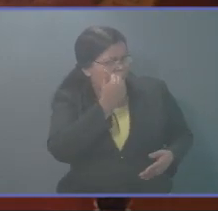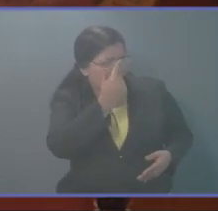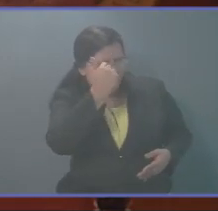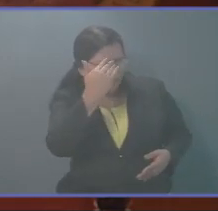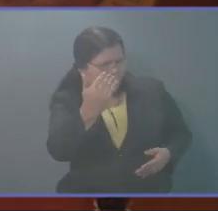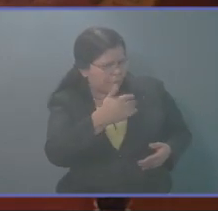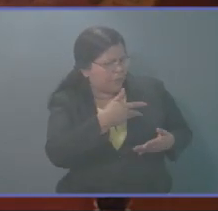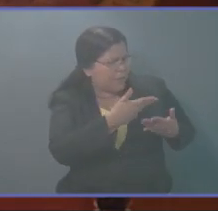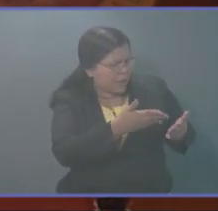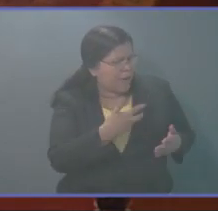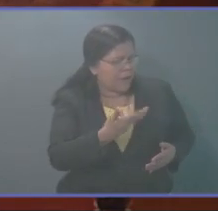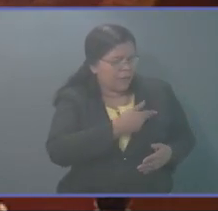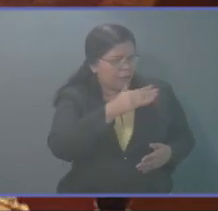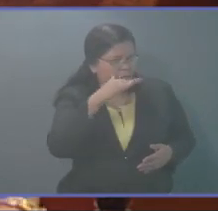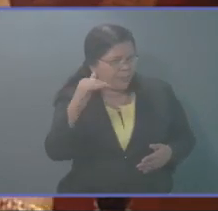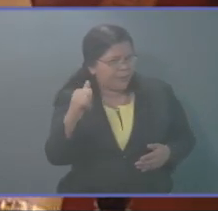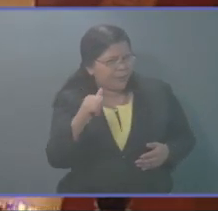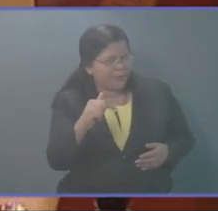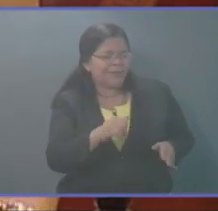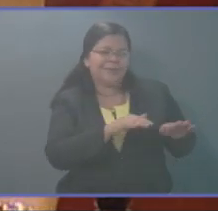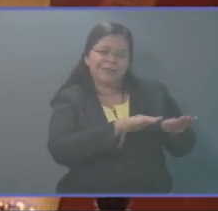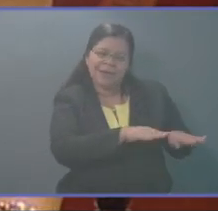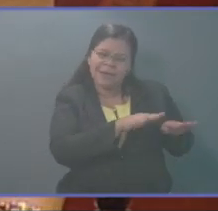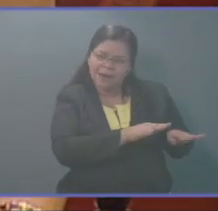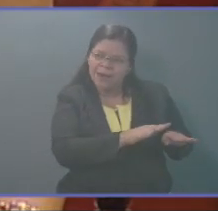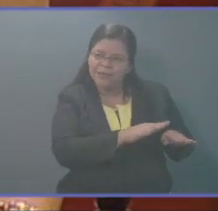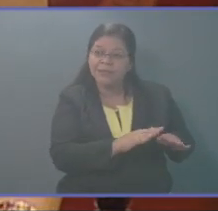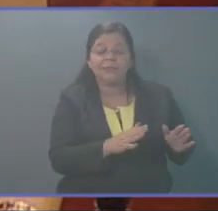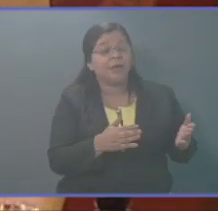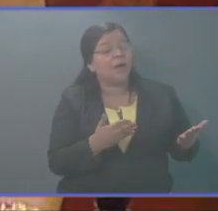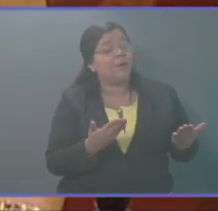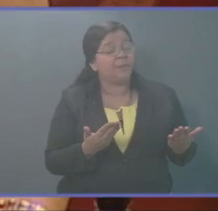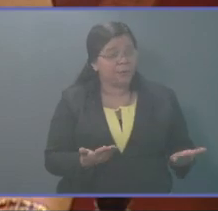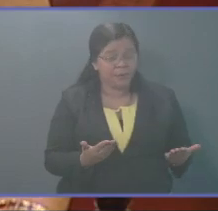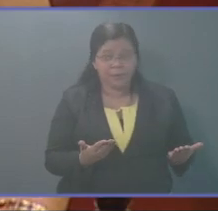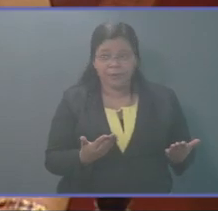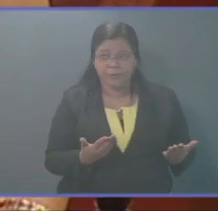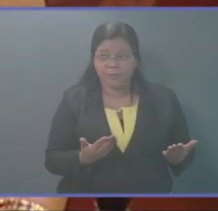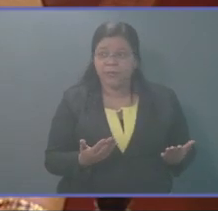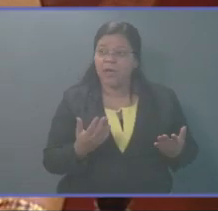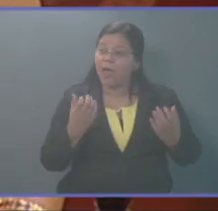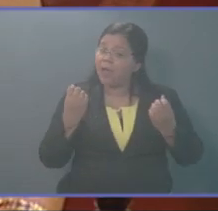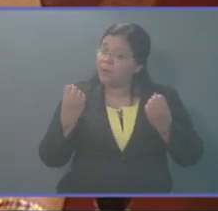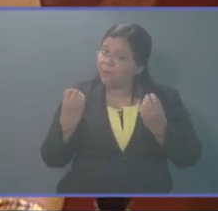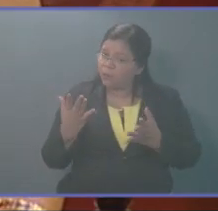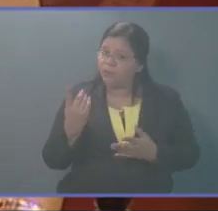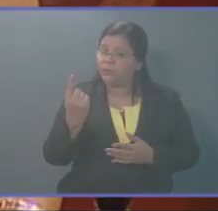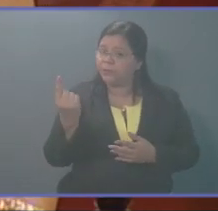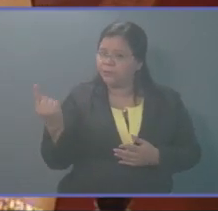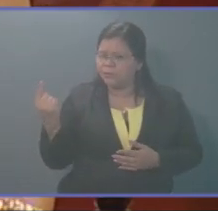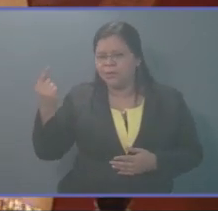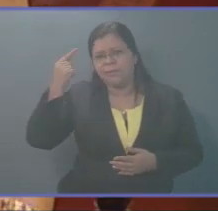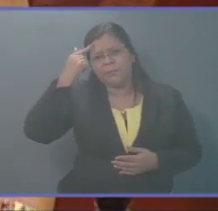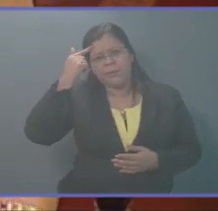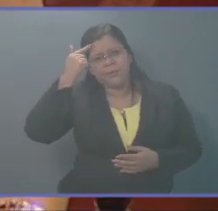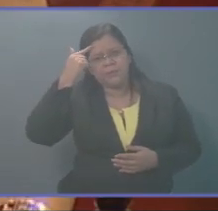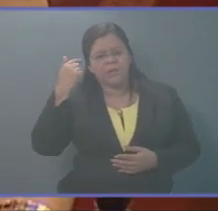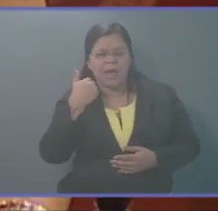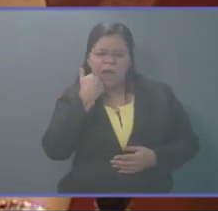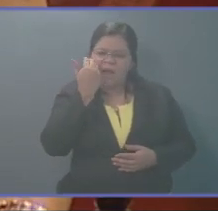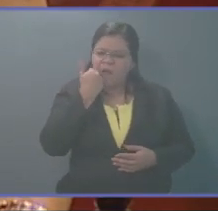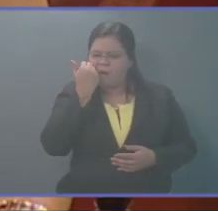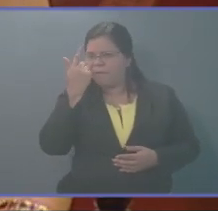que ofrecerle a nuestro país. Gracias porque a pesar de que varios de los presentes creen todavía que los